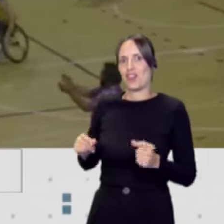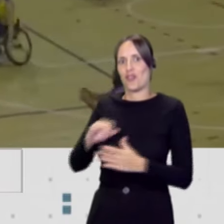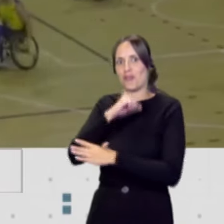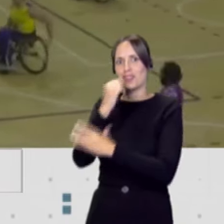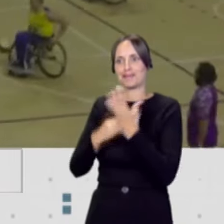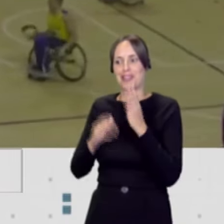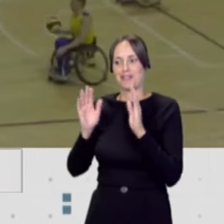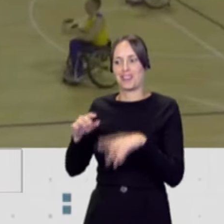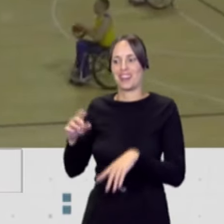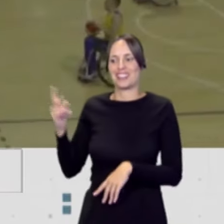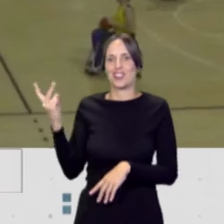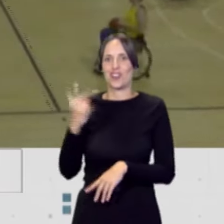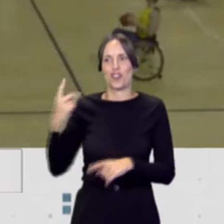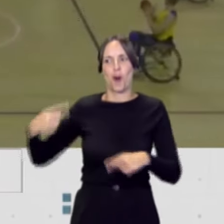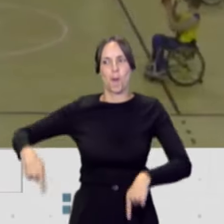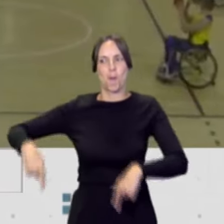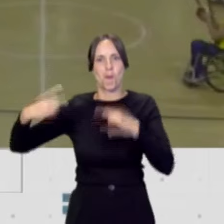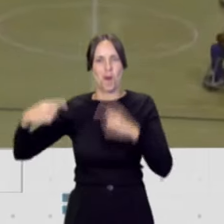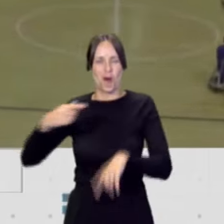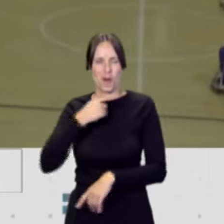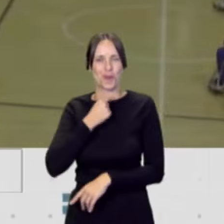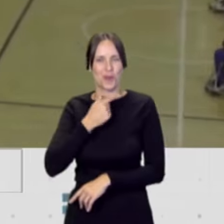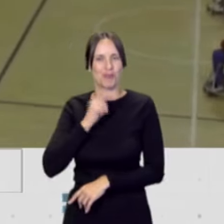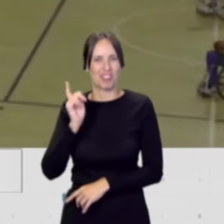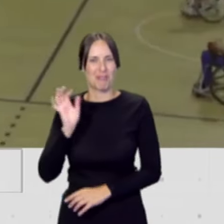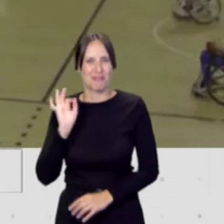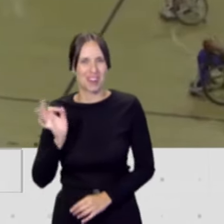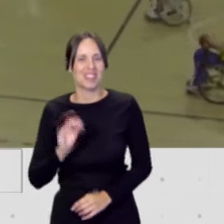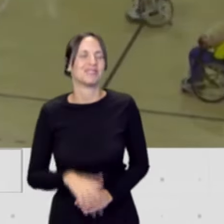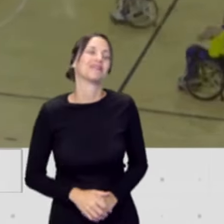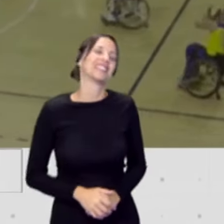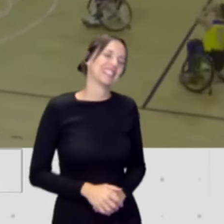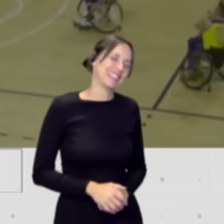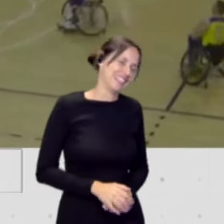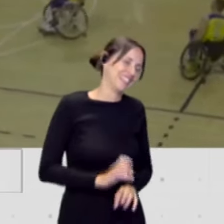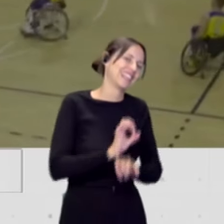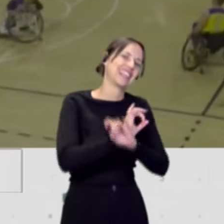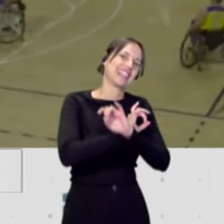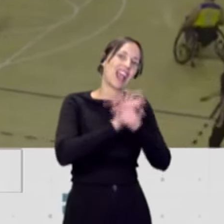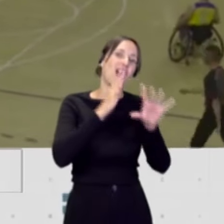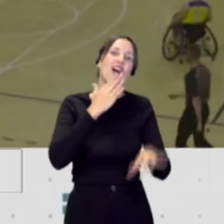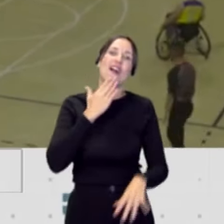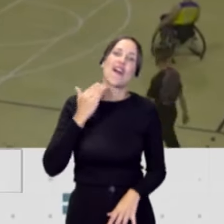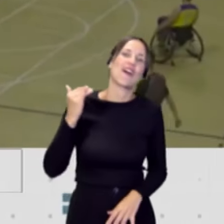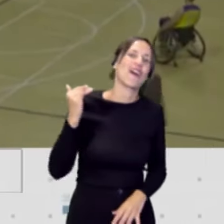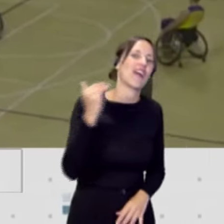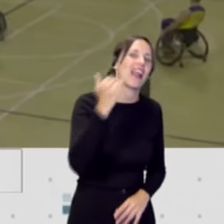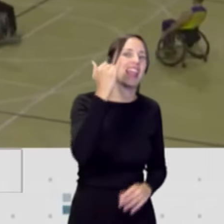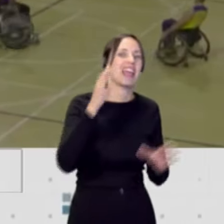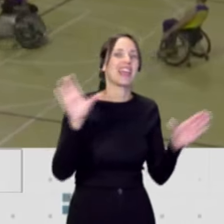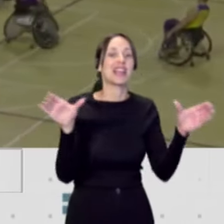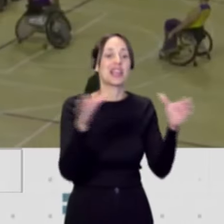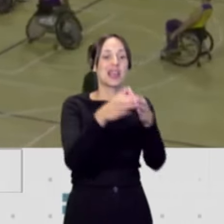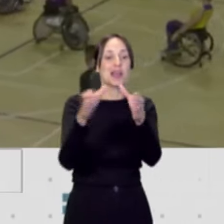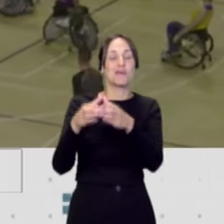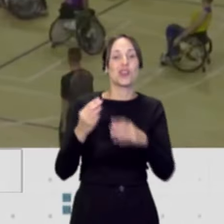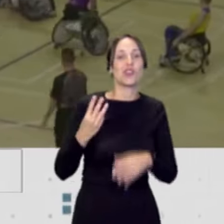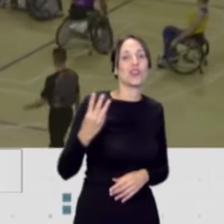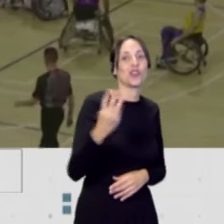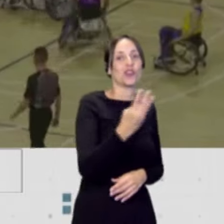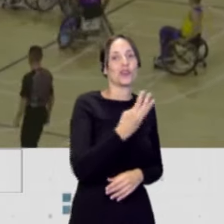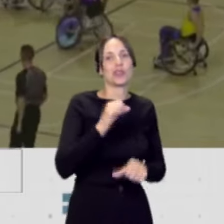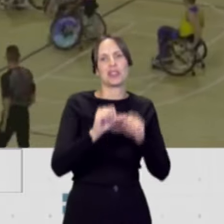enfrentamientos de derbi. Sí, claro, claro. Ojalá que estuviéramos los tres en división de honor, o como le